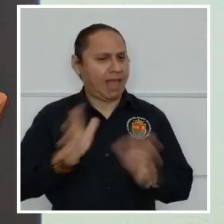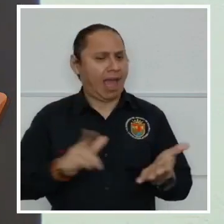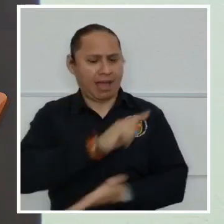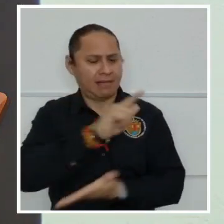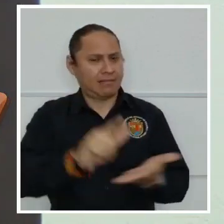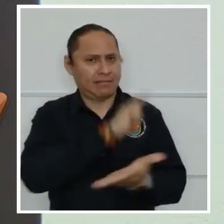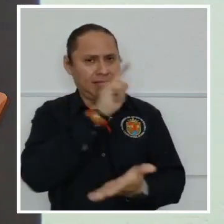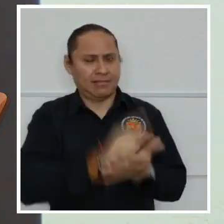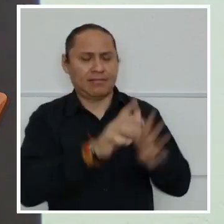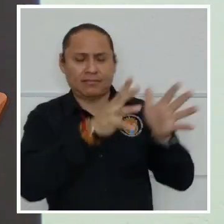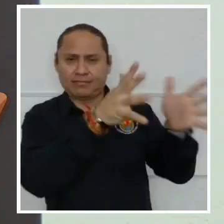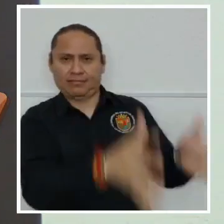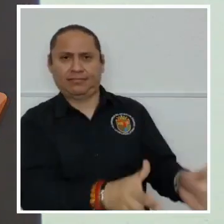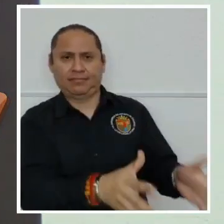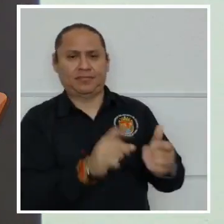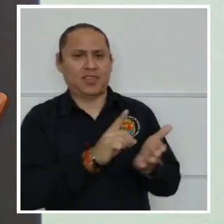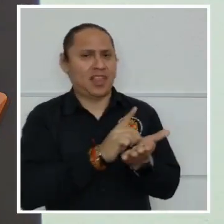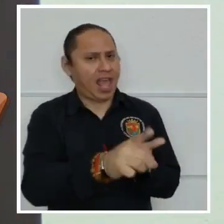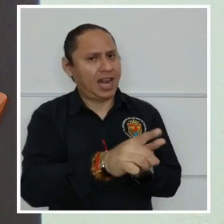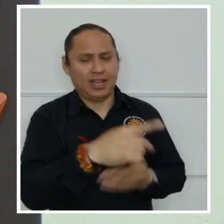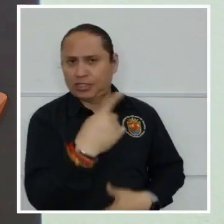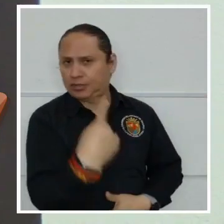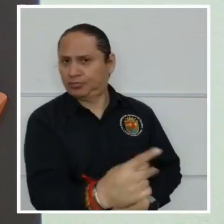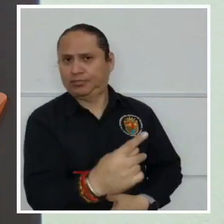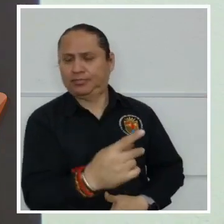ya como un derecho